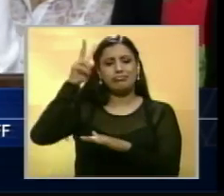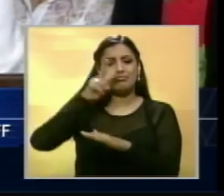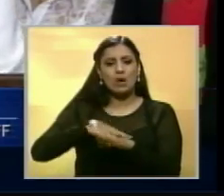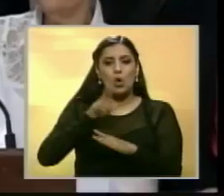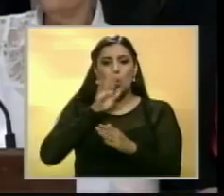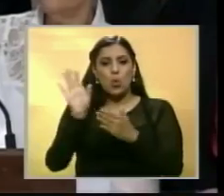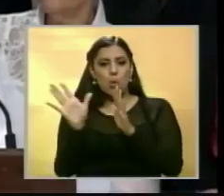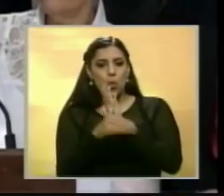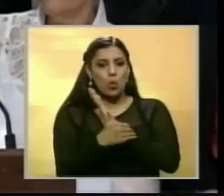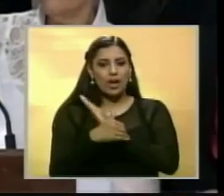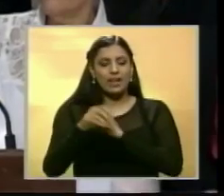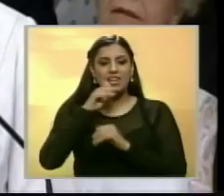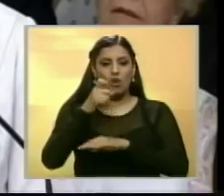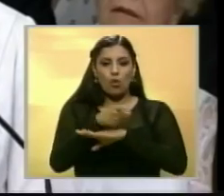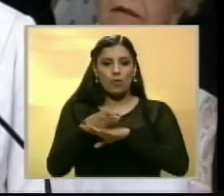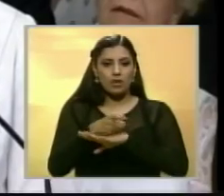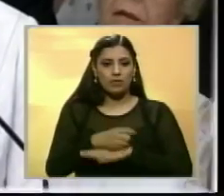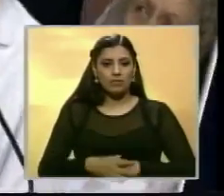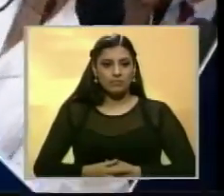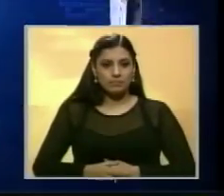en informes del gobierno.